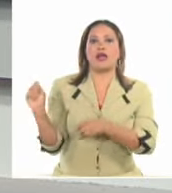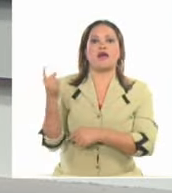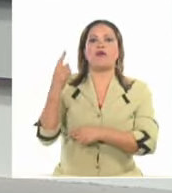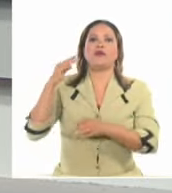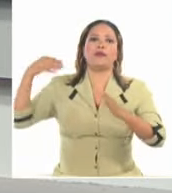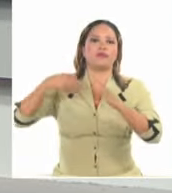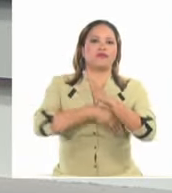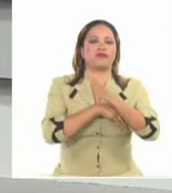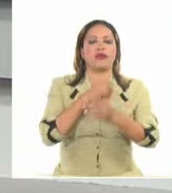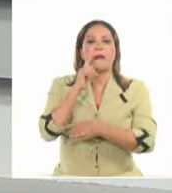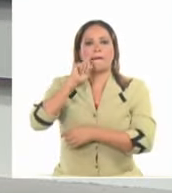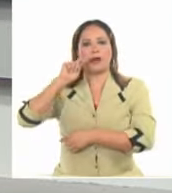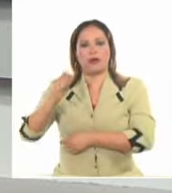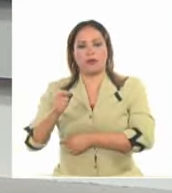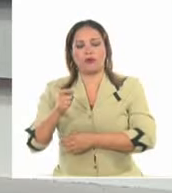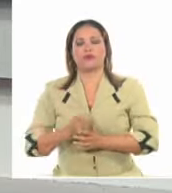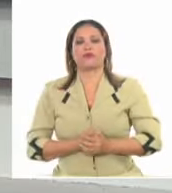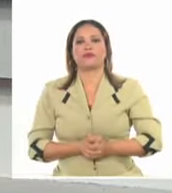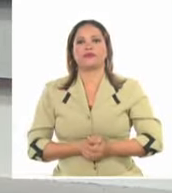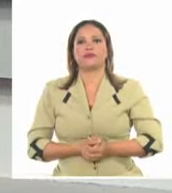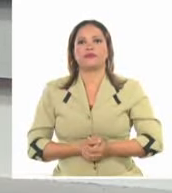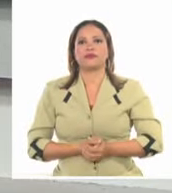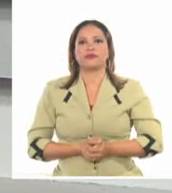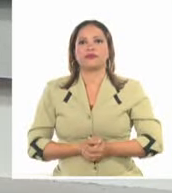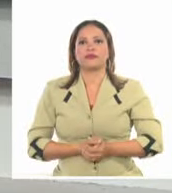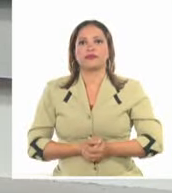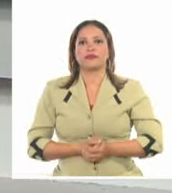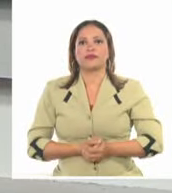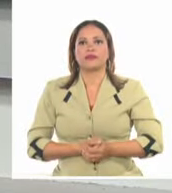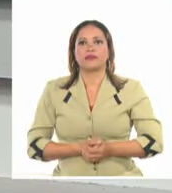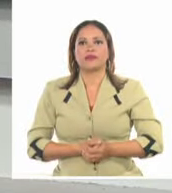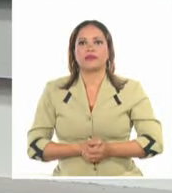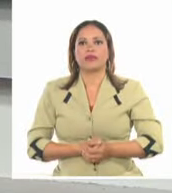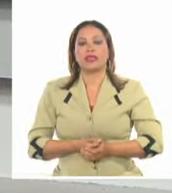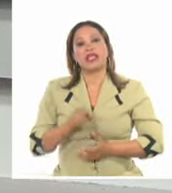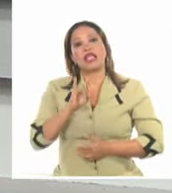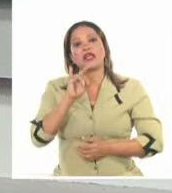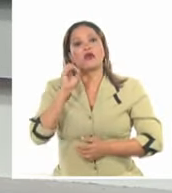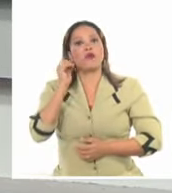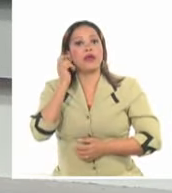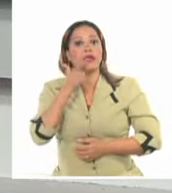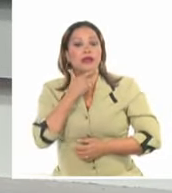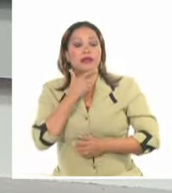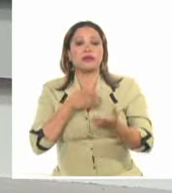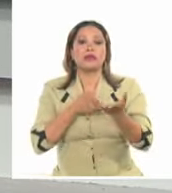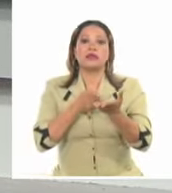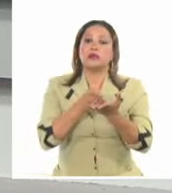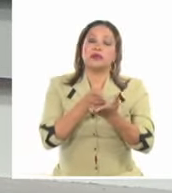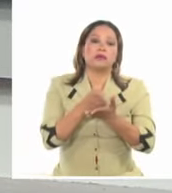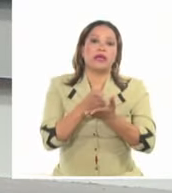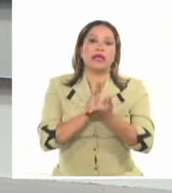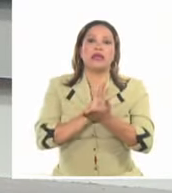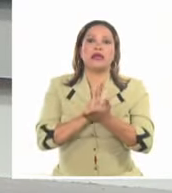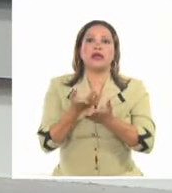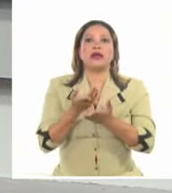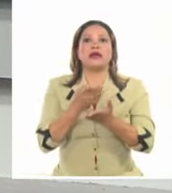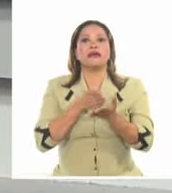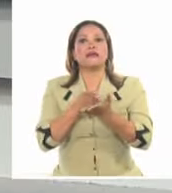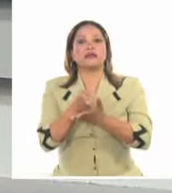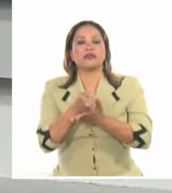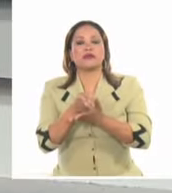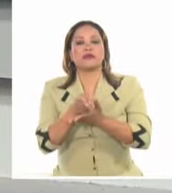Maduro. Y la novela siguió cuando entendió que no iba a postularse porque realmente podía o no podía, designó a dedo a una pupila, a